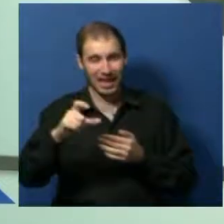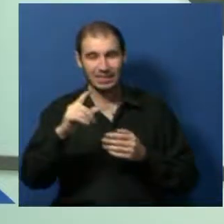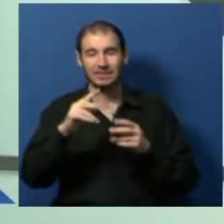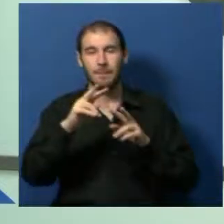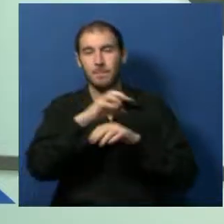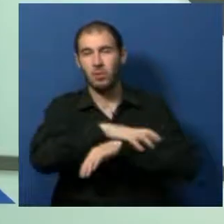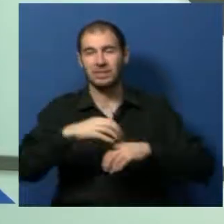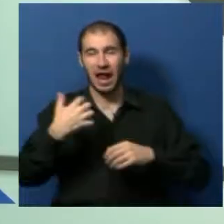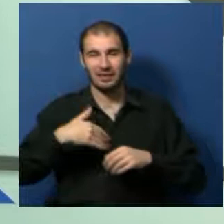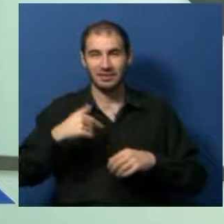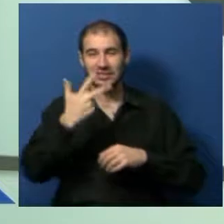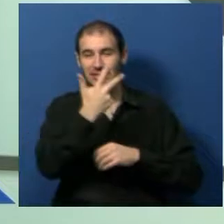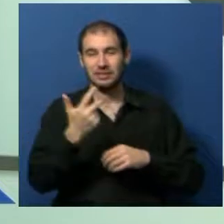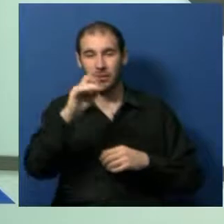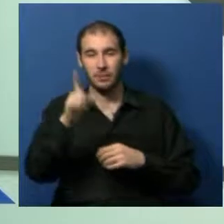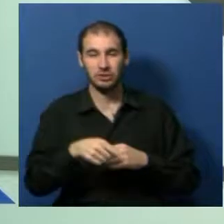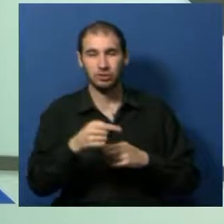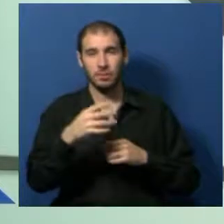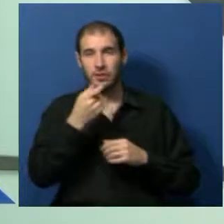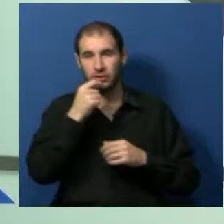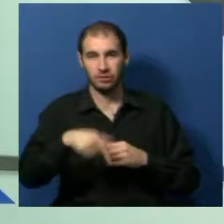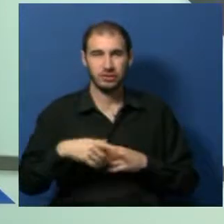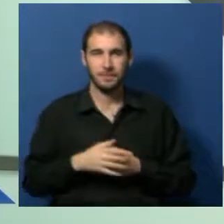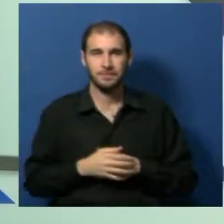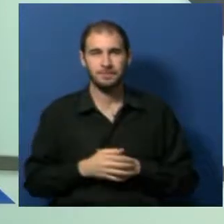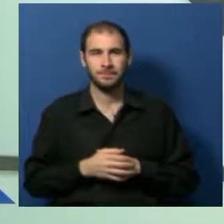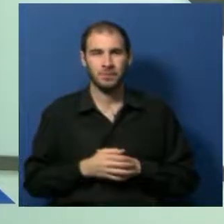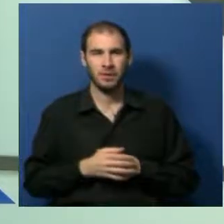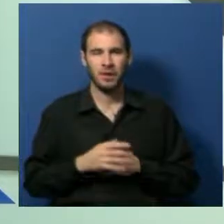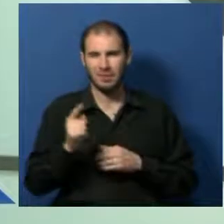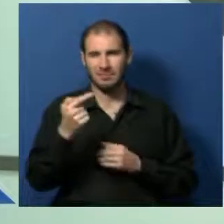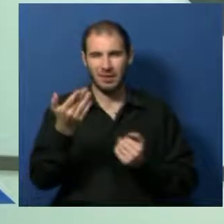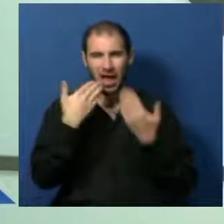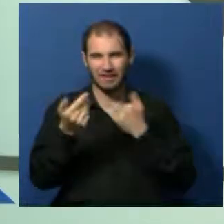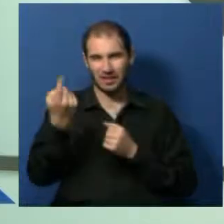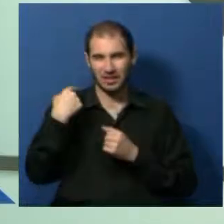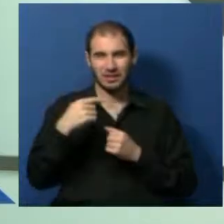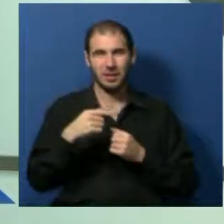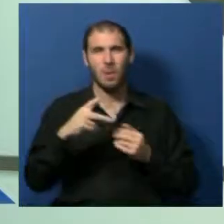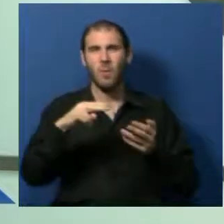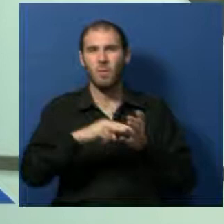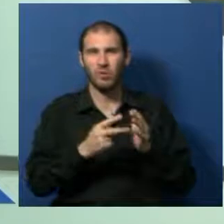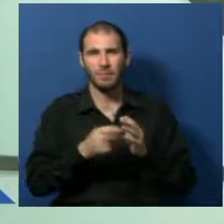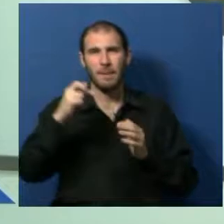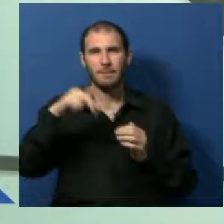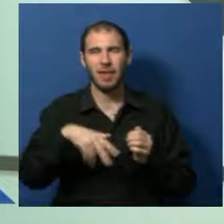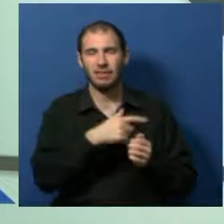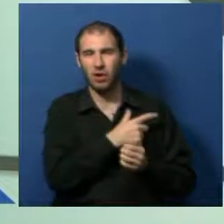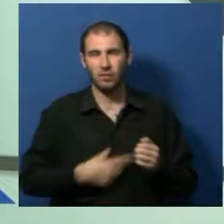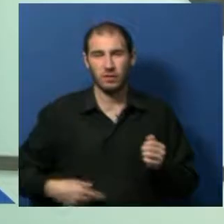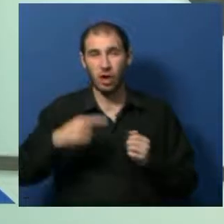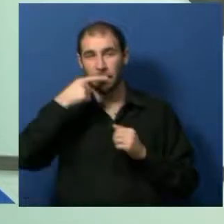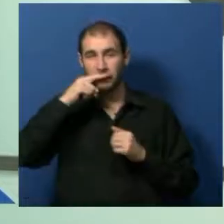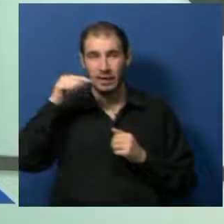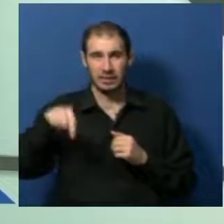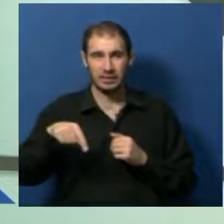en la Argentina, 33% en la provincia de Mendoza, un poco hablábamos la otra vez de coletazos de una política económica del gobierno de